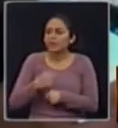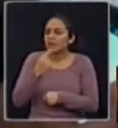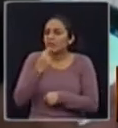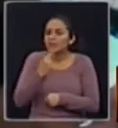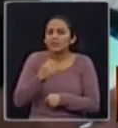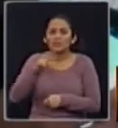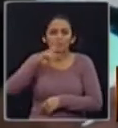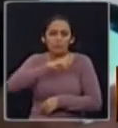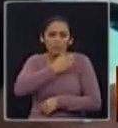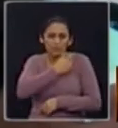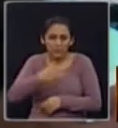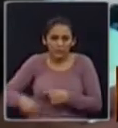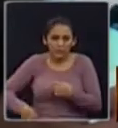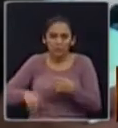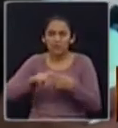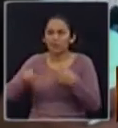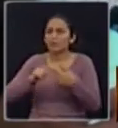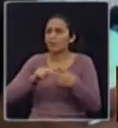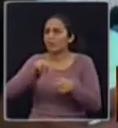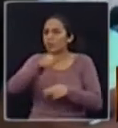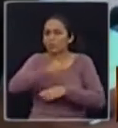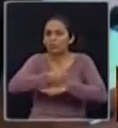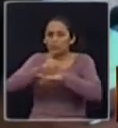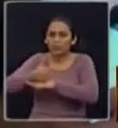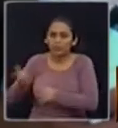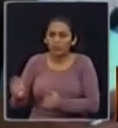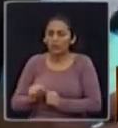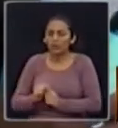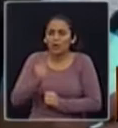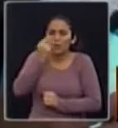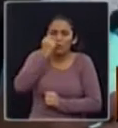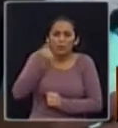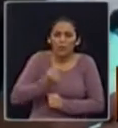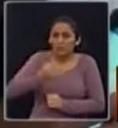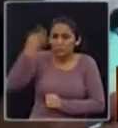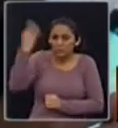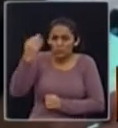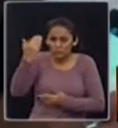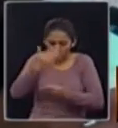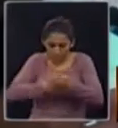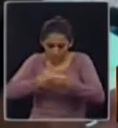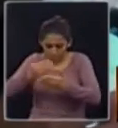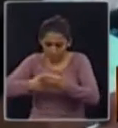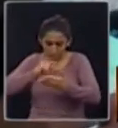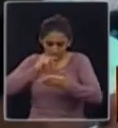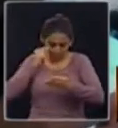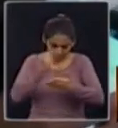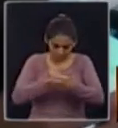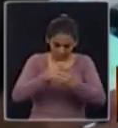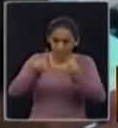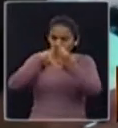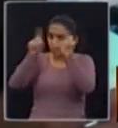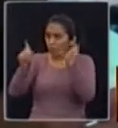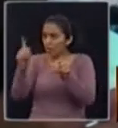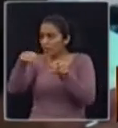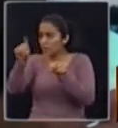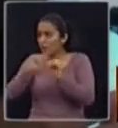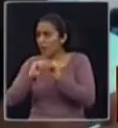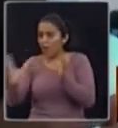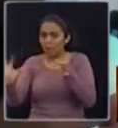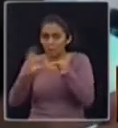otros funcionarios, después dice que no hay ninguna prueba que los involucre con este tema. Sin embargo,